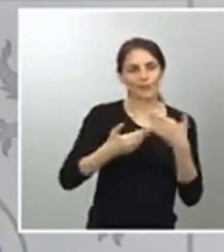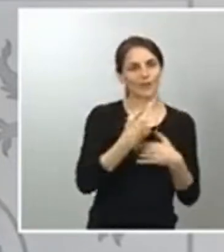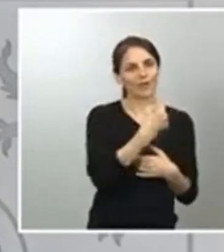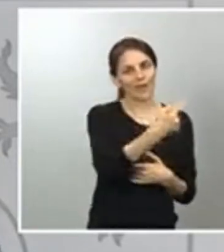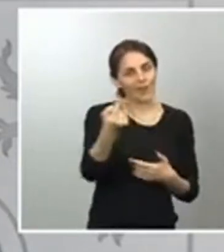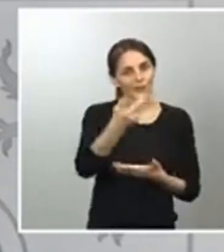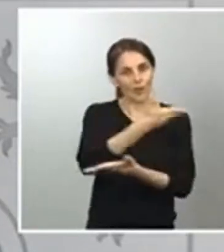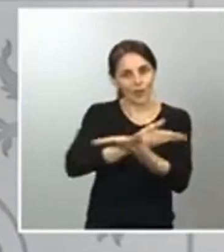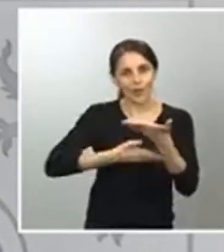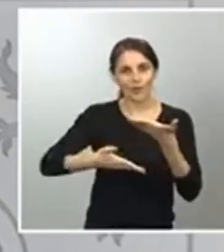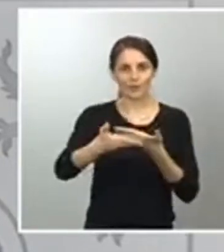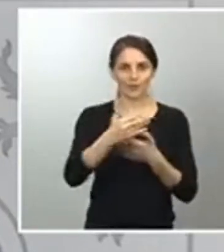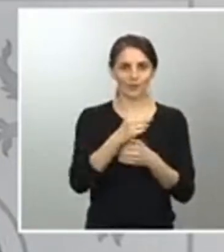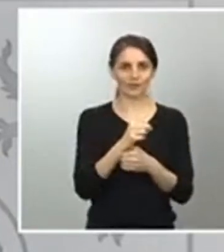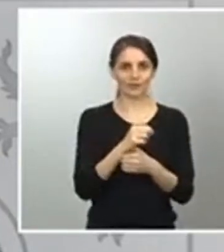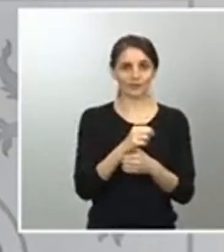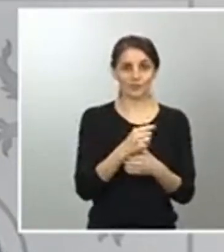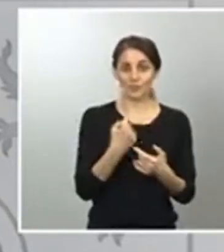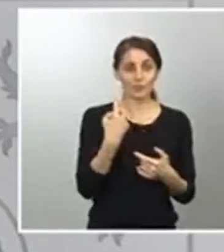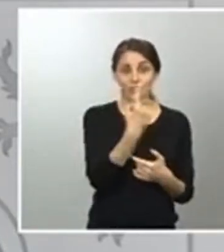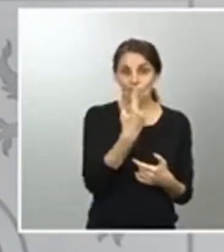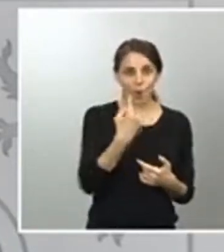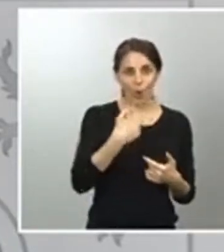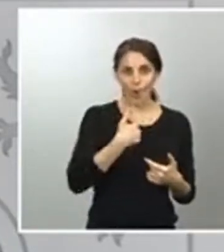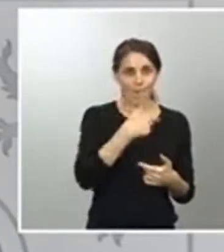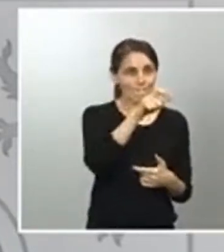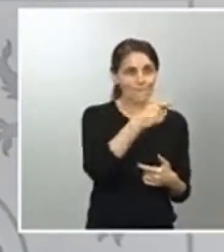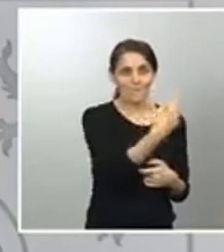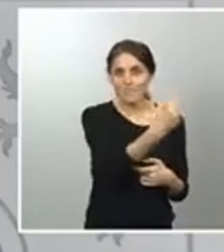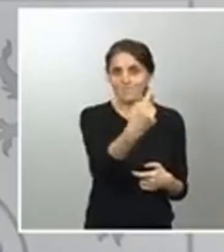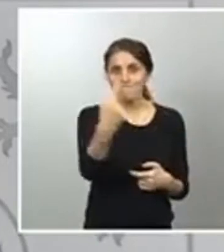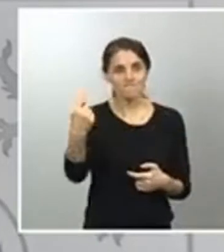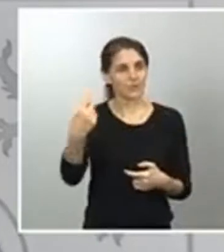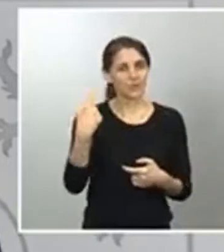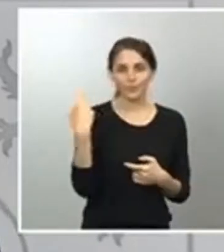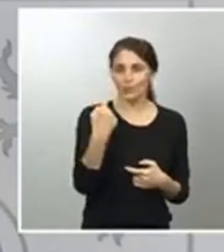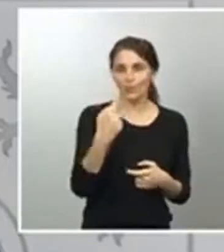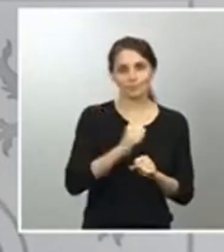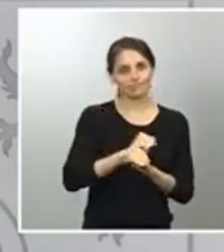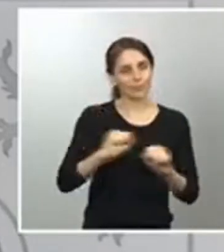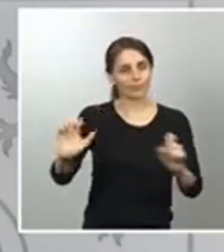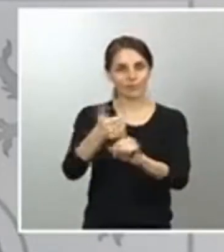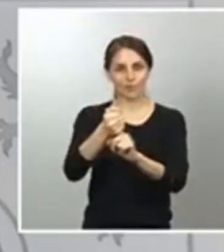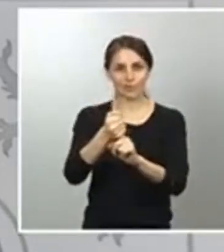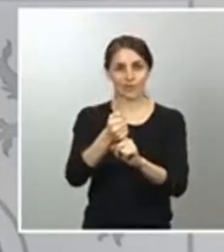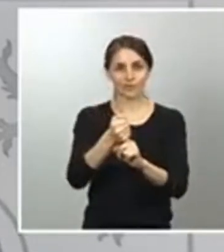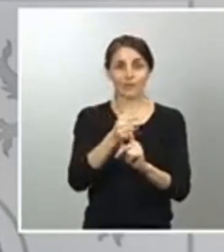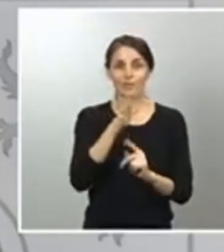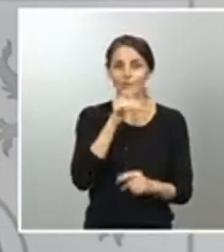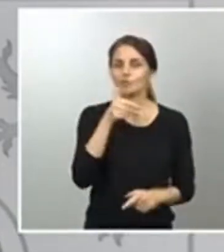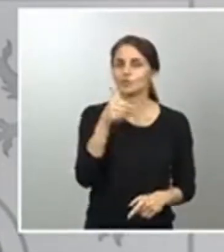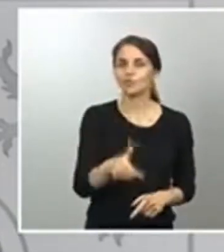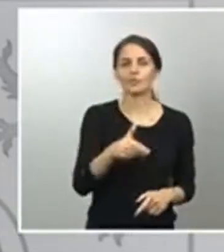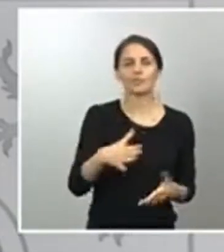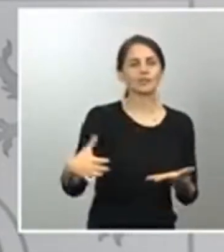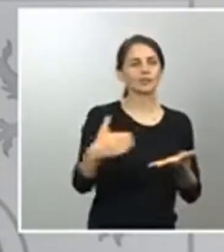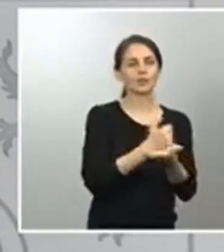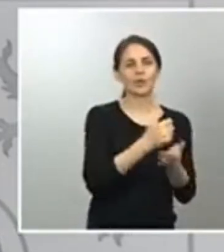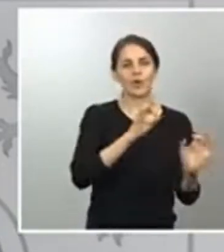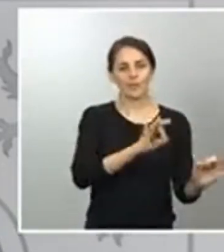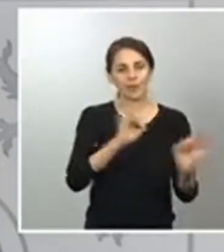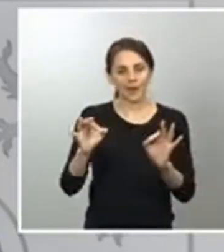solo. Y, entre tanto, preparémonos todos y todas para la siguiente tarea que nos aguarda en las calles, en nuestros centros de